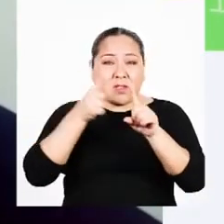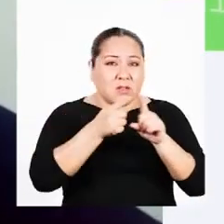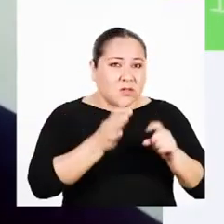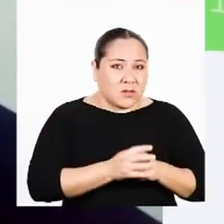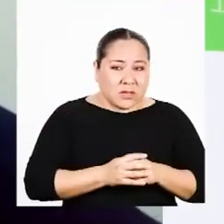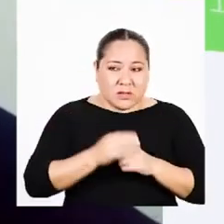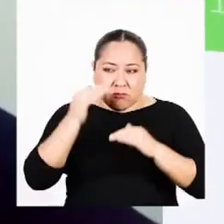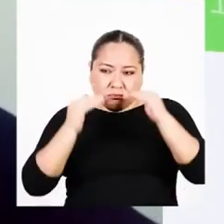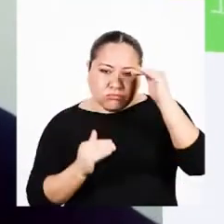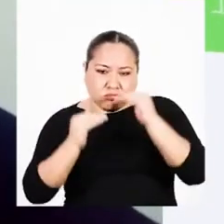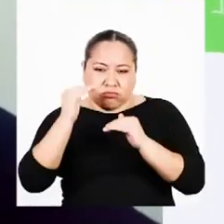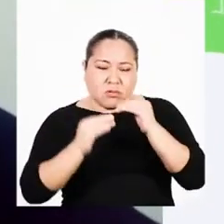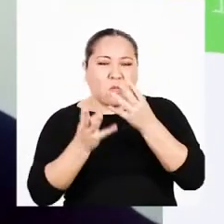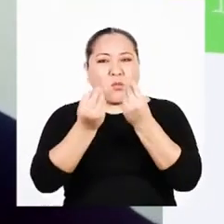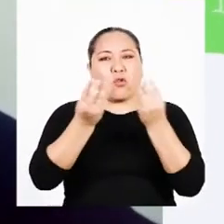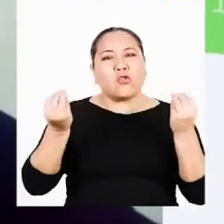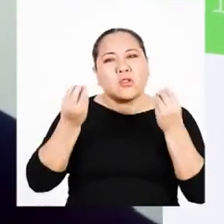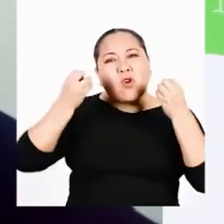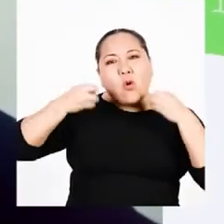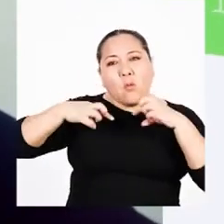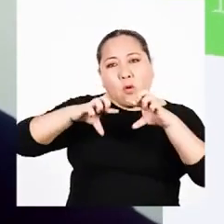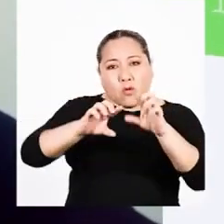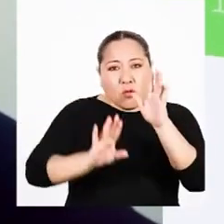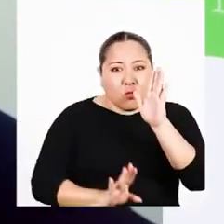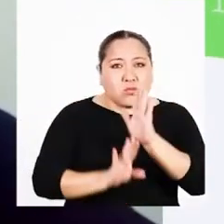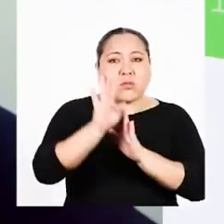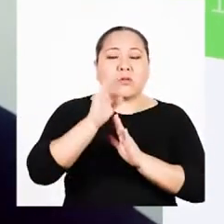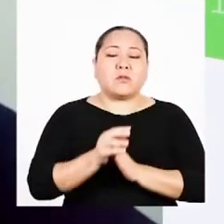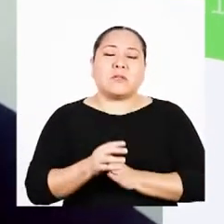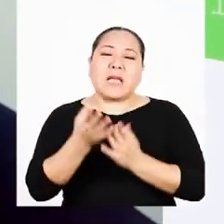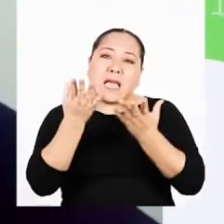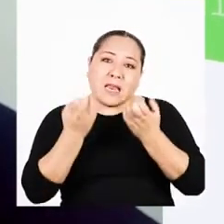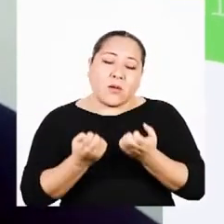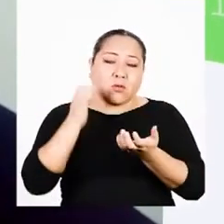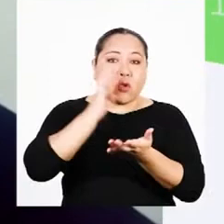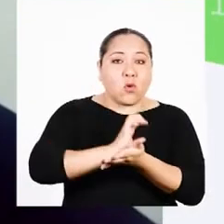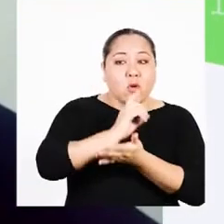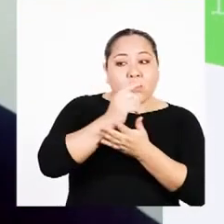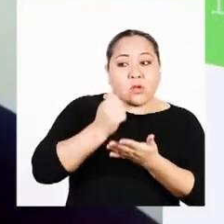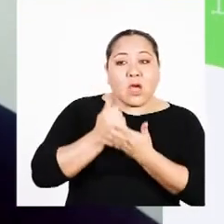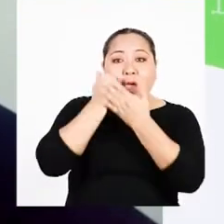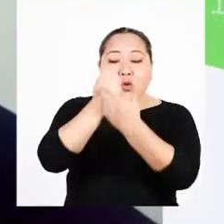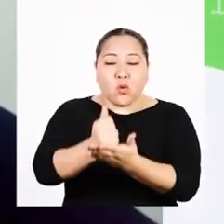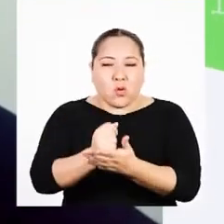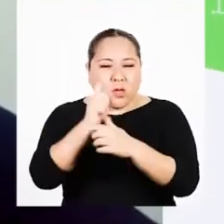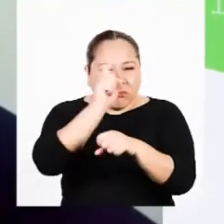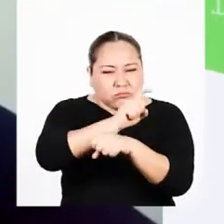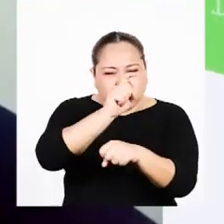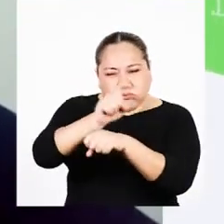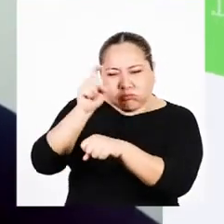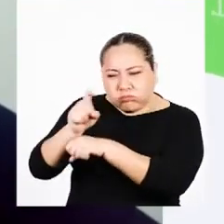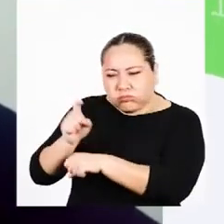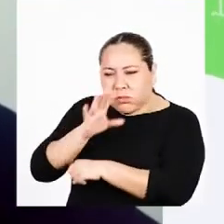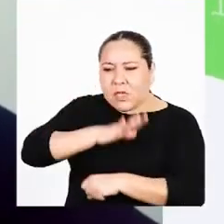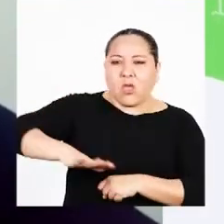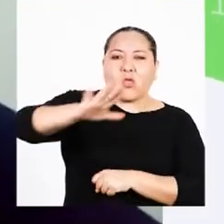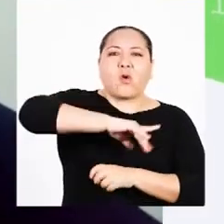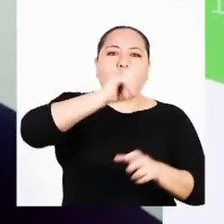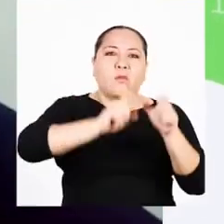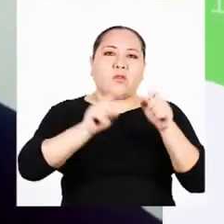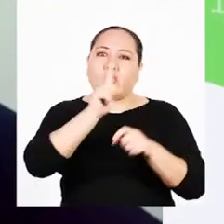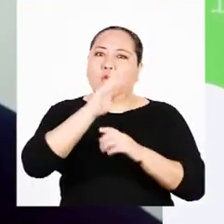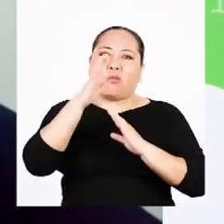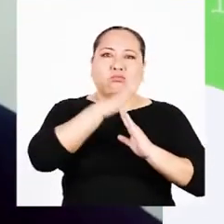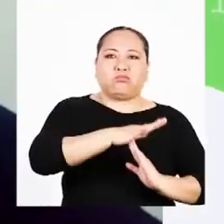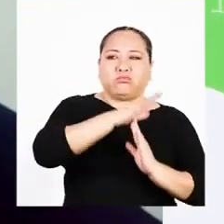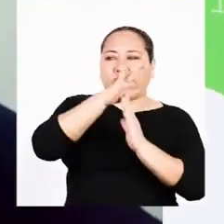y aún desigual, y al mismo tiempo con grandes potencialidades, aspiramos a una educación que contribuya a la formación de todas las personas